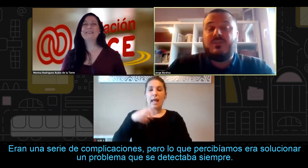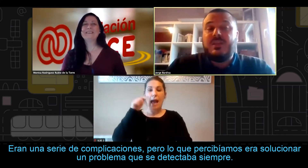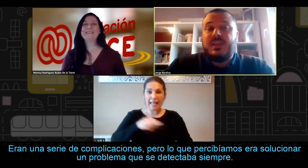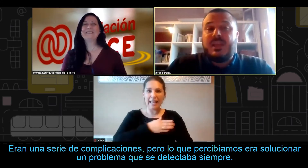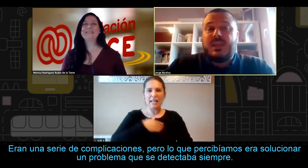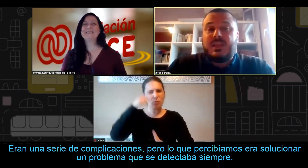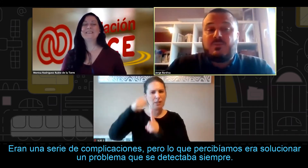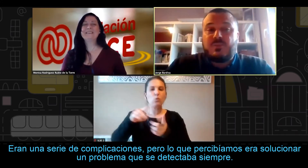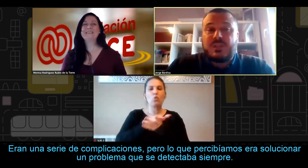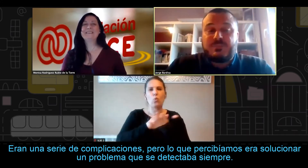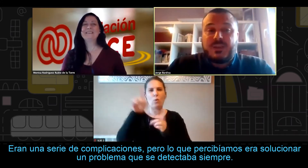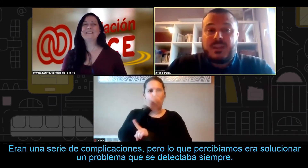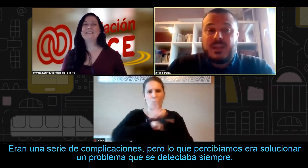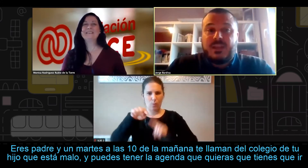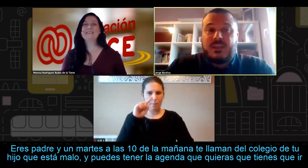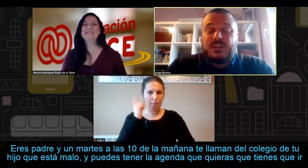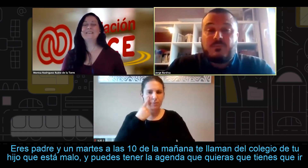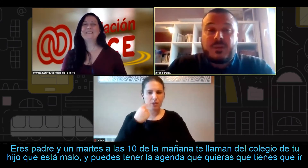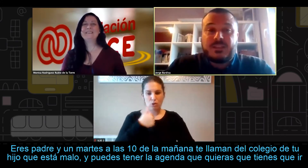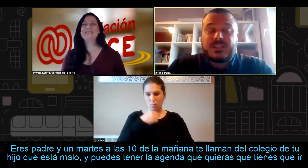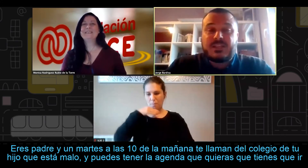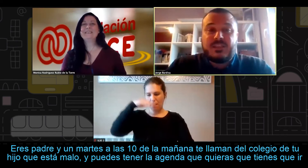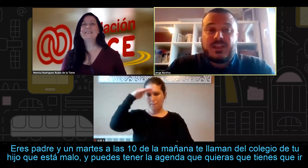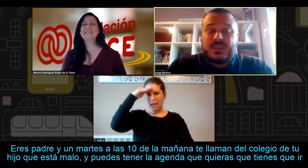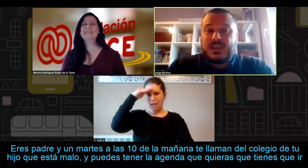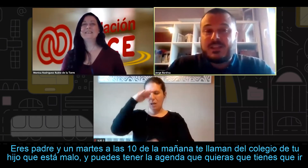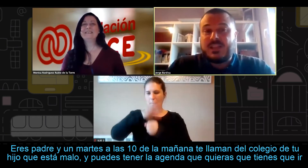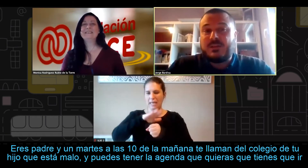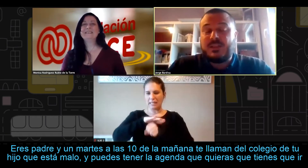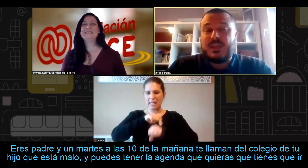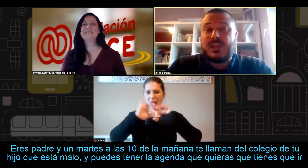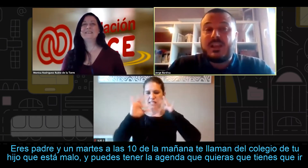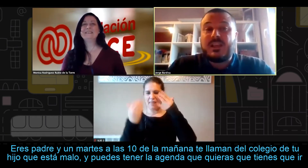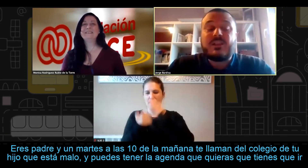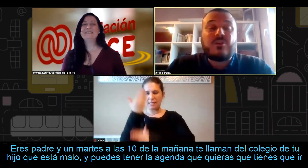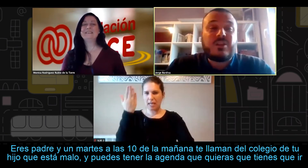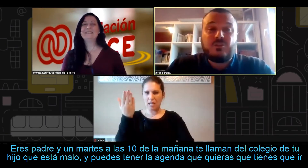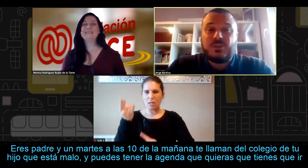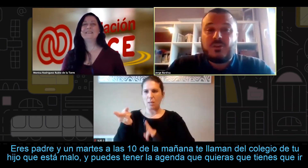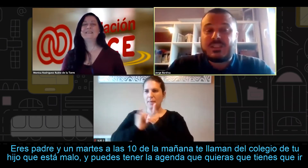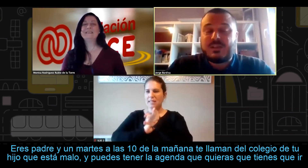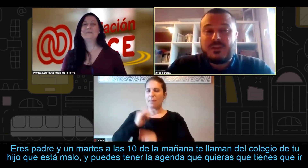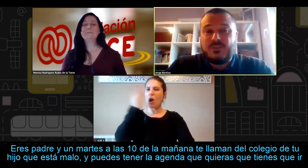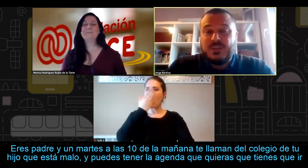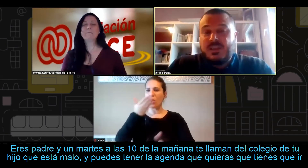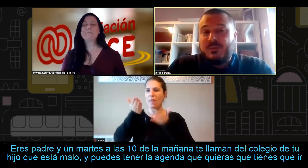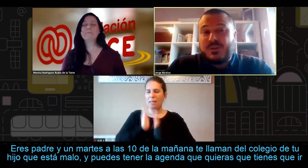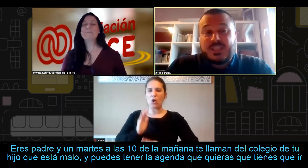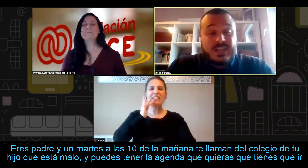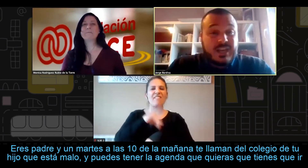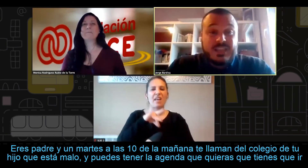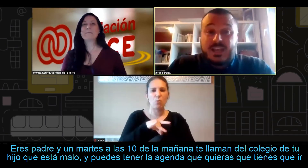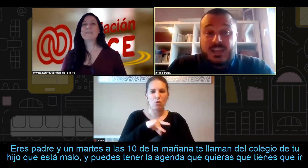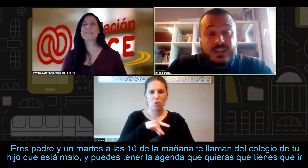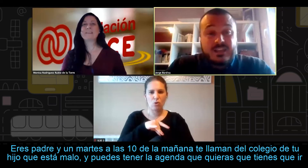¿no? Tú eres padre y un martes a las 10 de la mañana te llaman del colegio de tu hijo que está malo y puedes tener